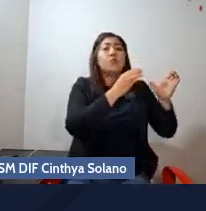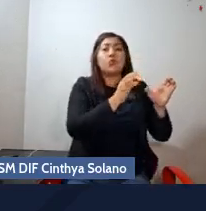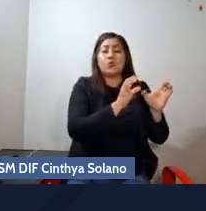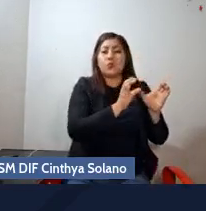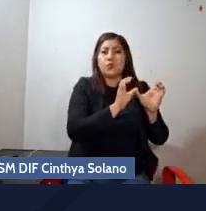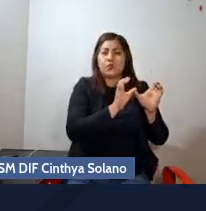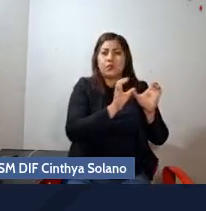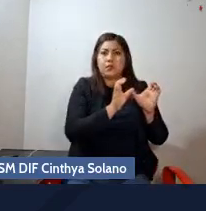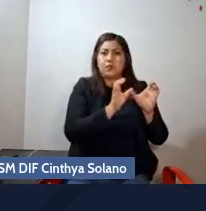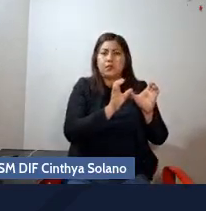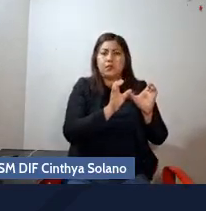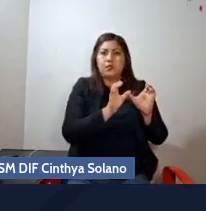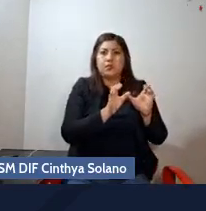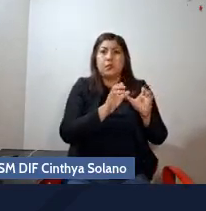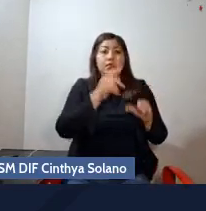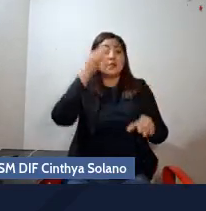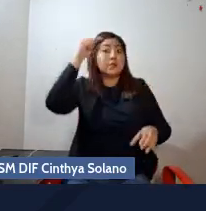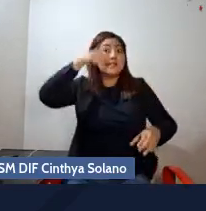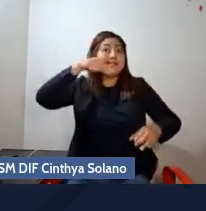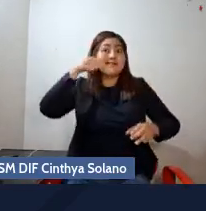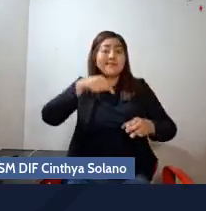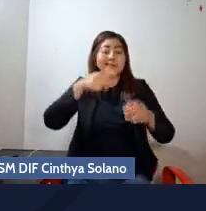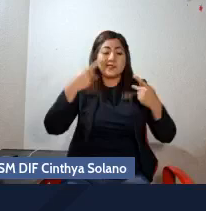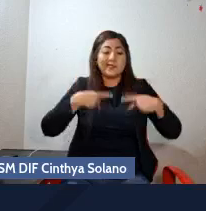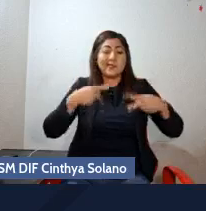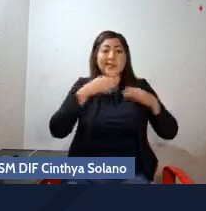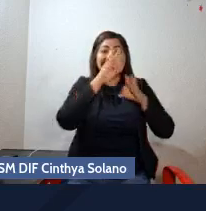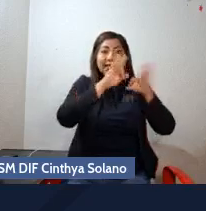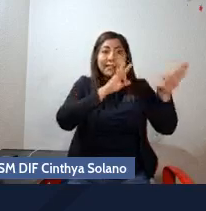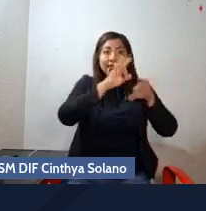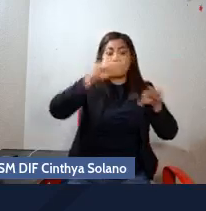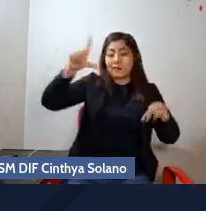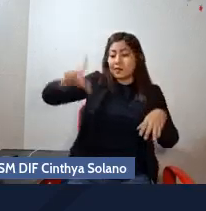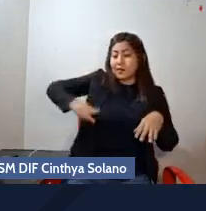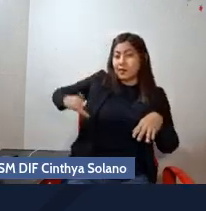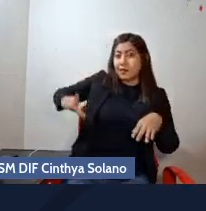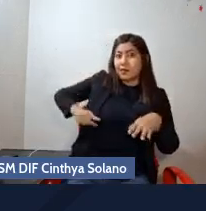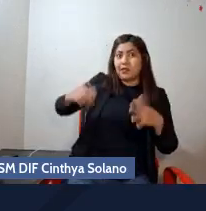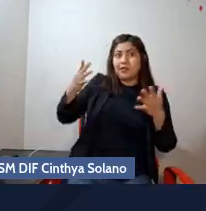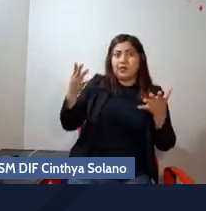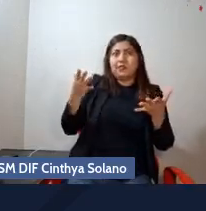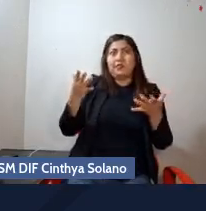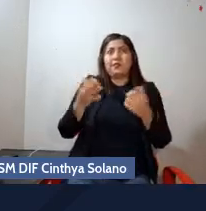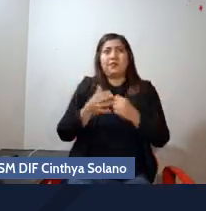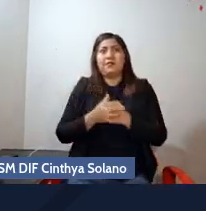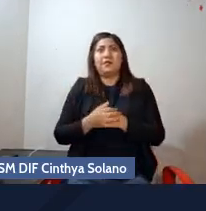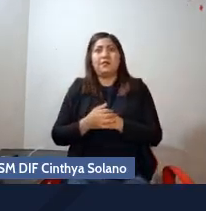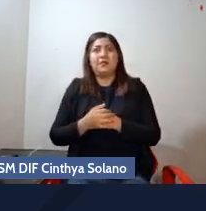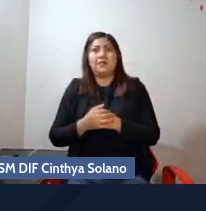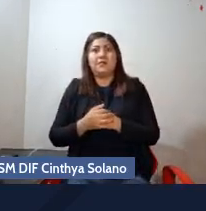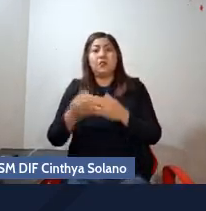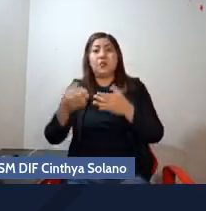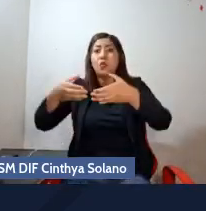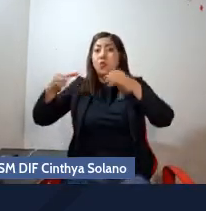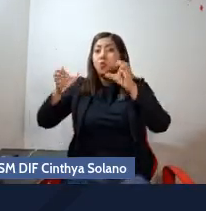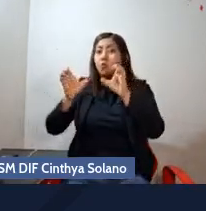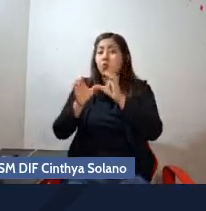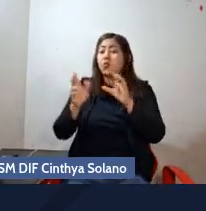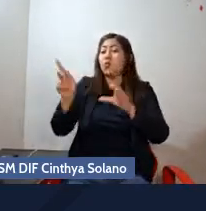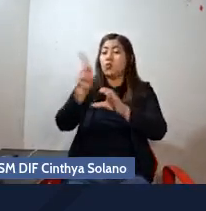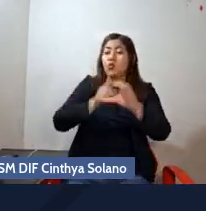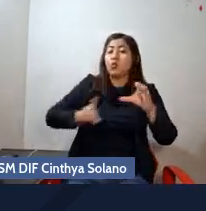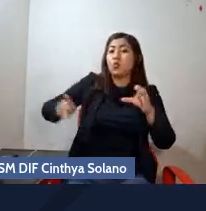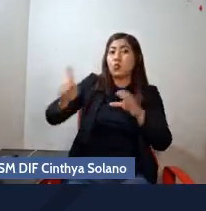pertenezcan a un grupo, a una comunidad o a un pueblo indígena.